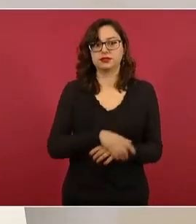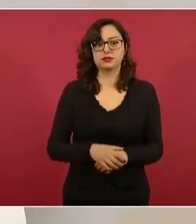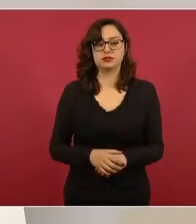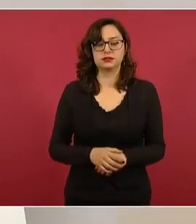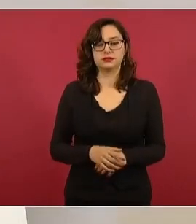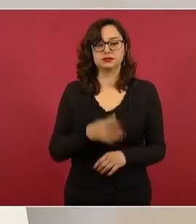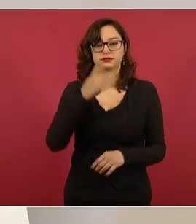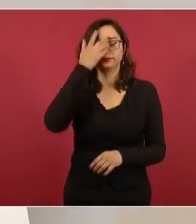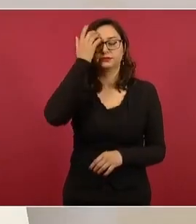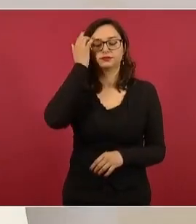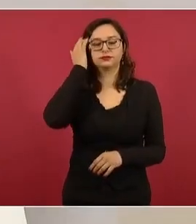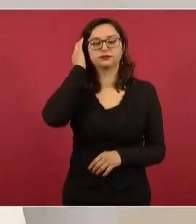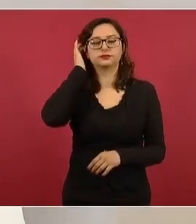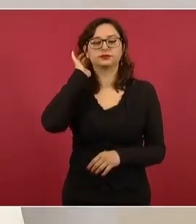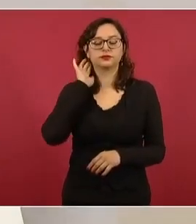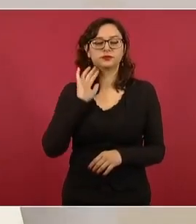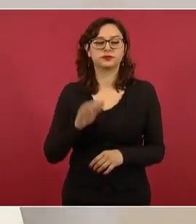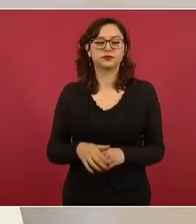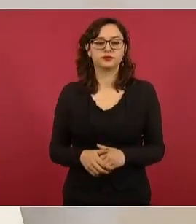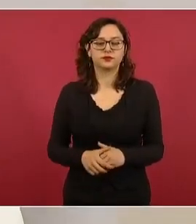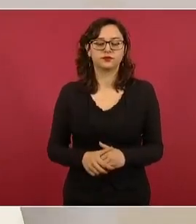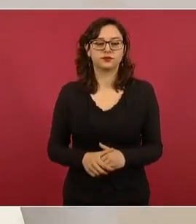Si